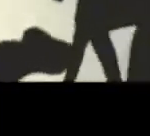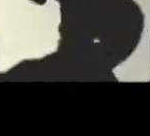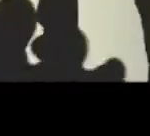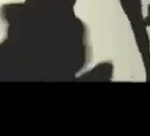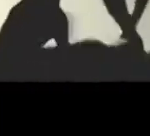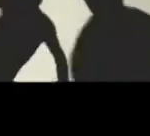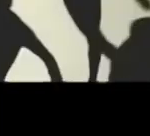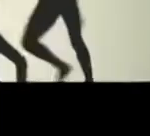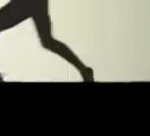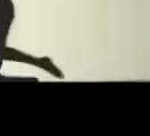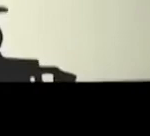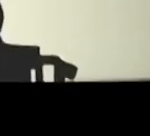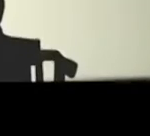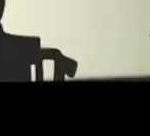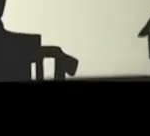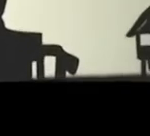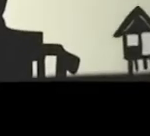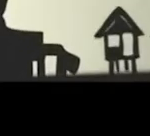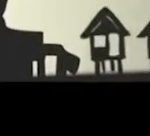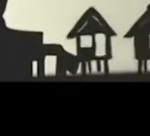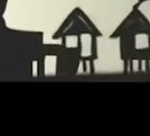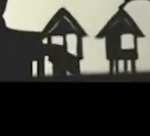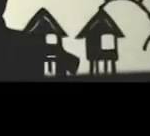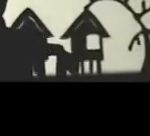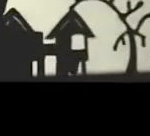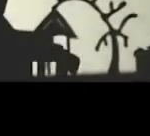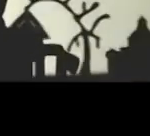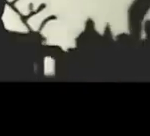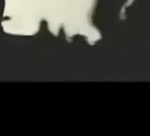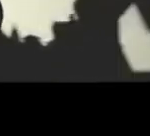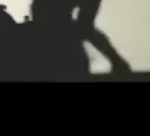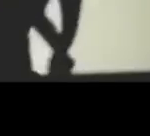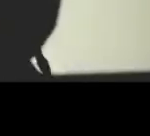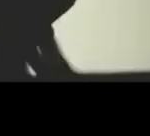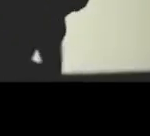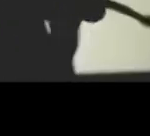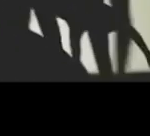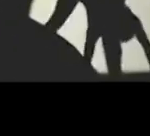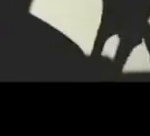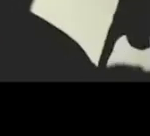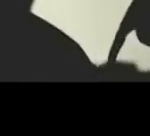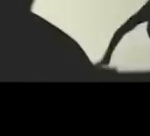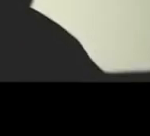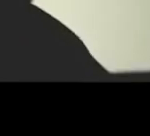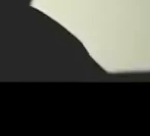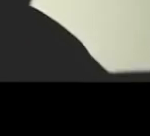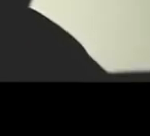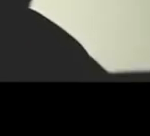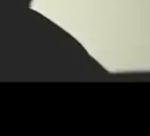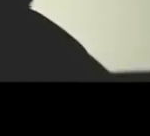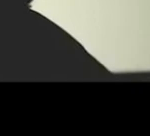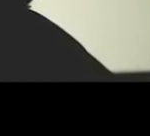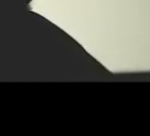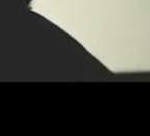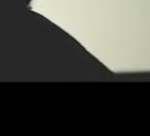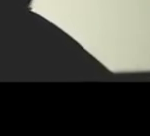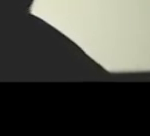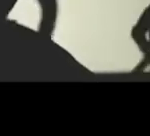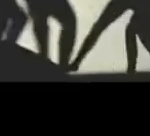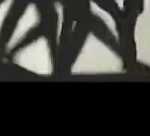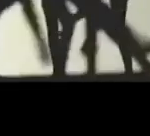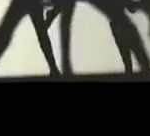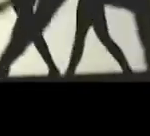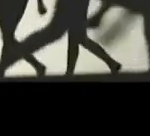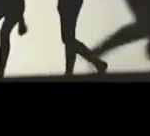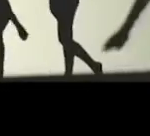o en sus experiencias únicas. Su belleza está en tu alegría. Así convertimos